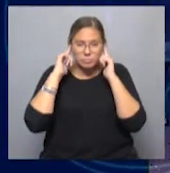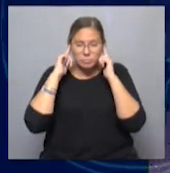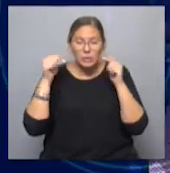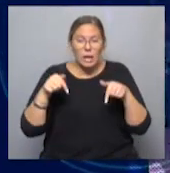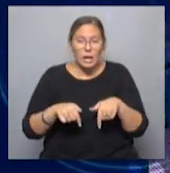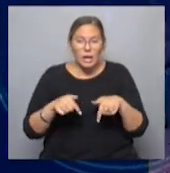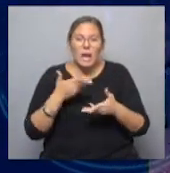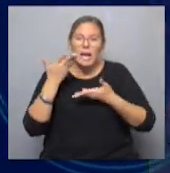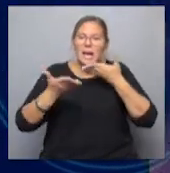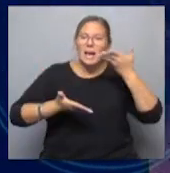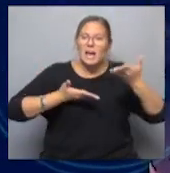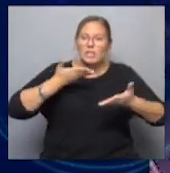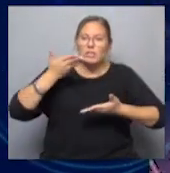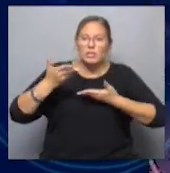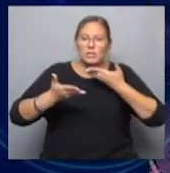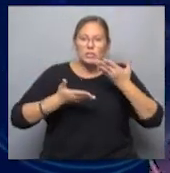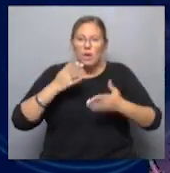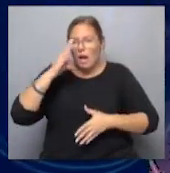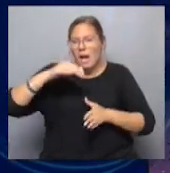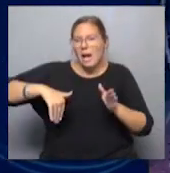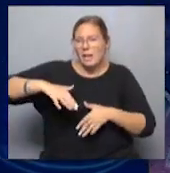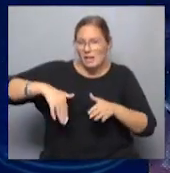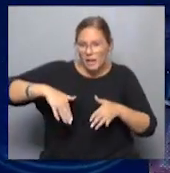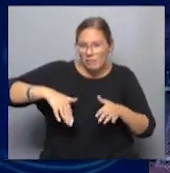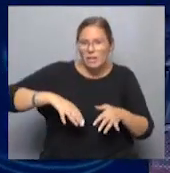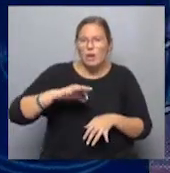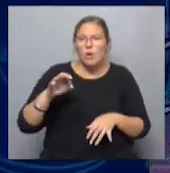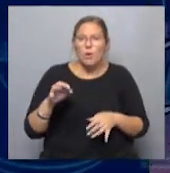Aquí las canciones, la canción carnavalera o la canción